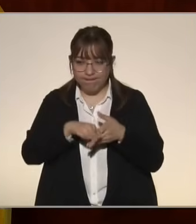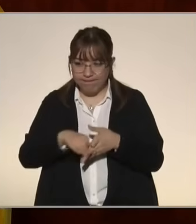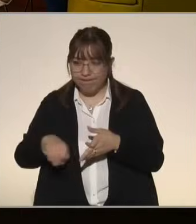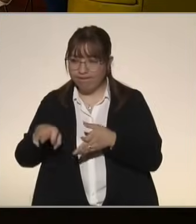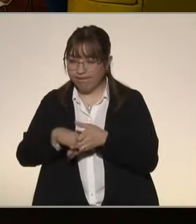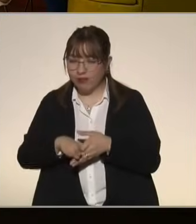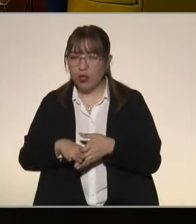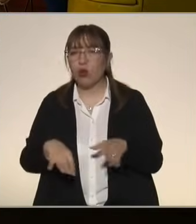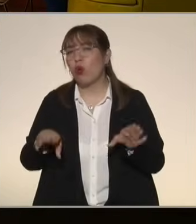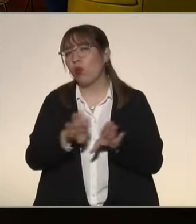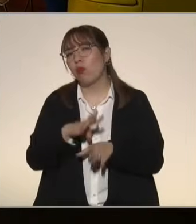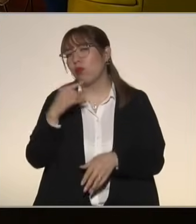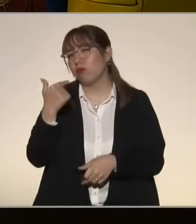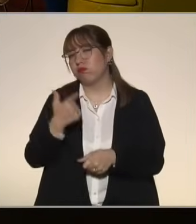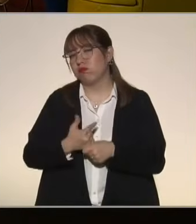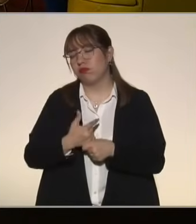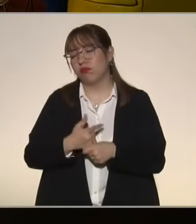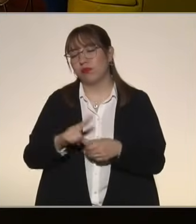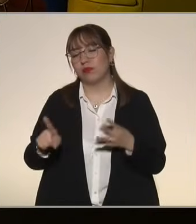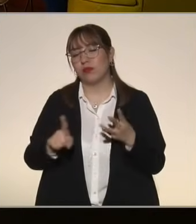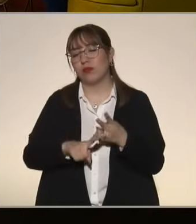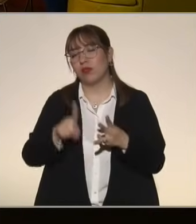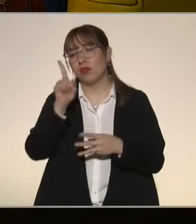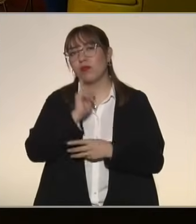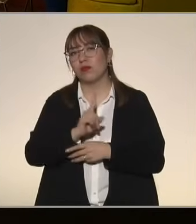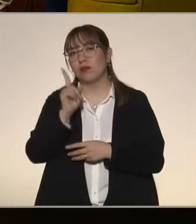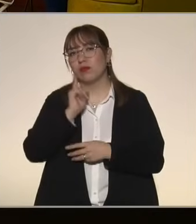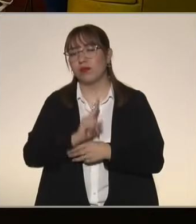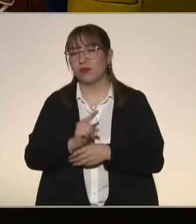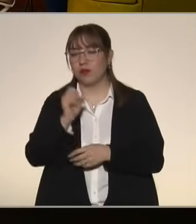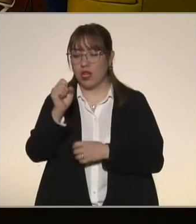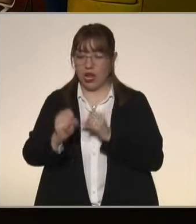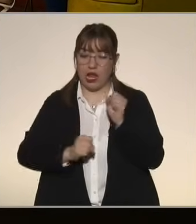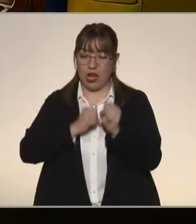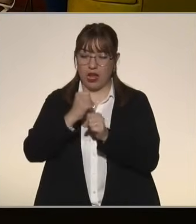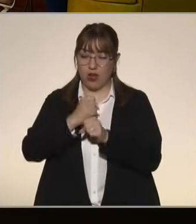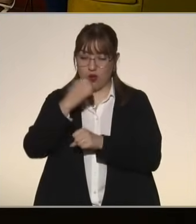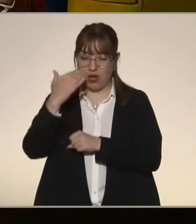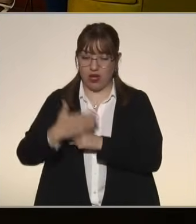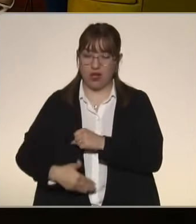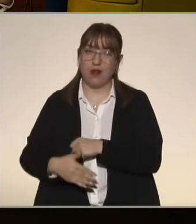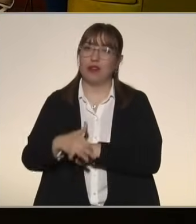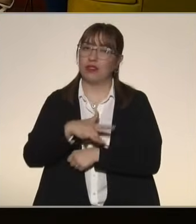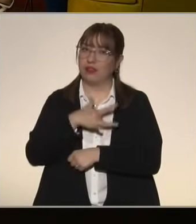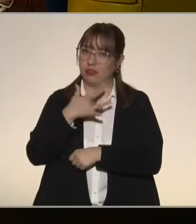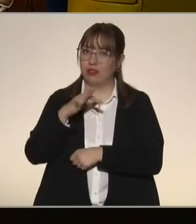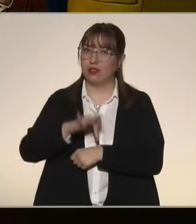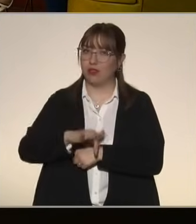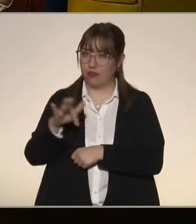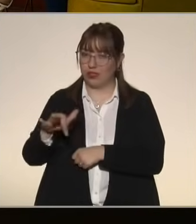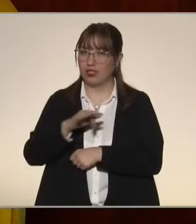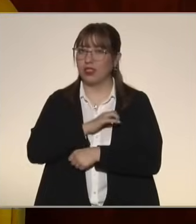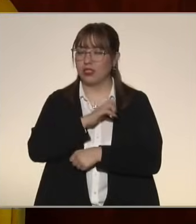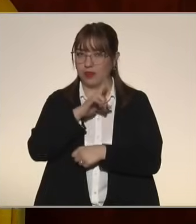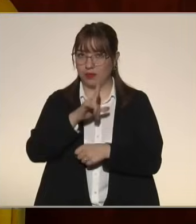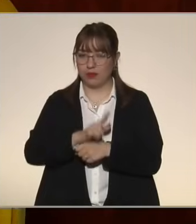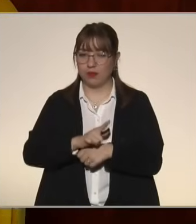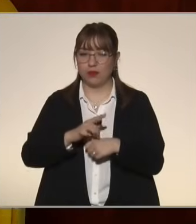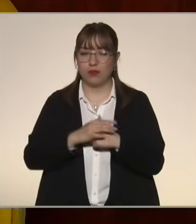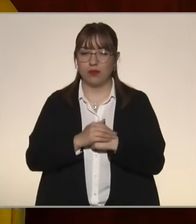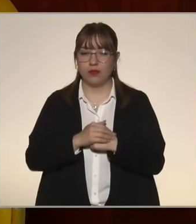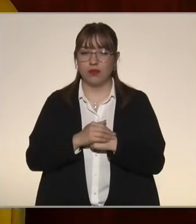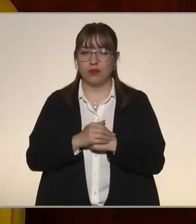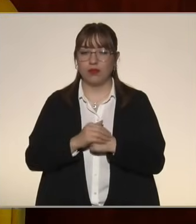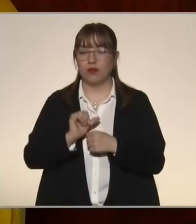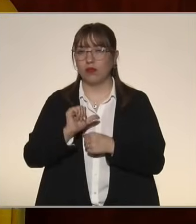notarlo? Luego, Flor Gómez, terminar un año sí es una fecha muy especial, nos comenta ella. También Ruth,